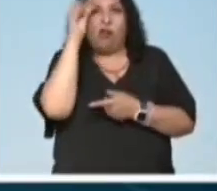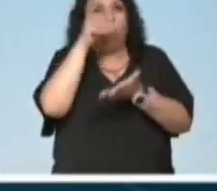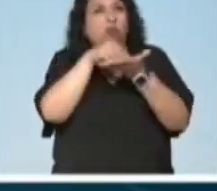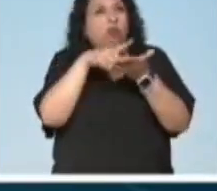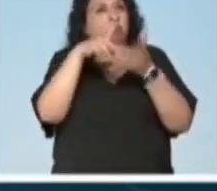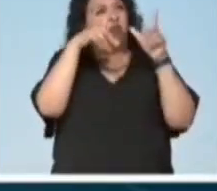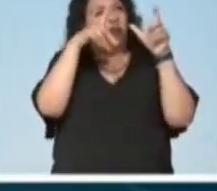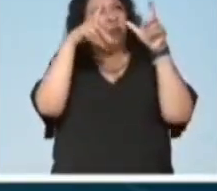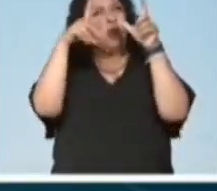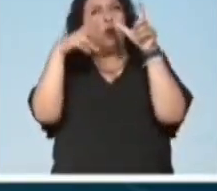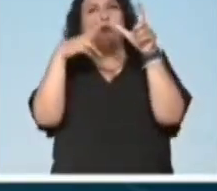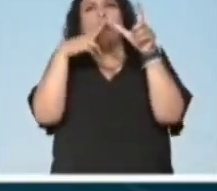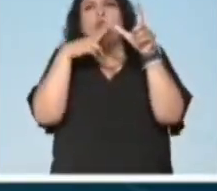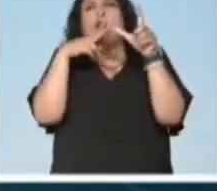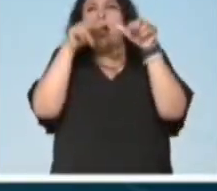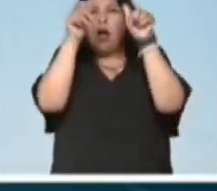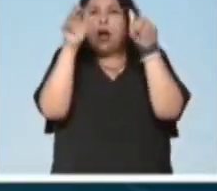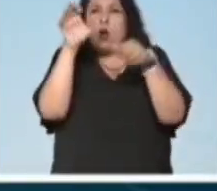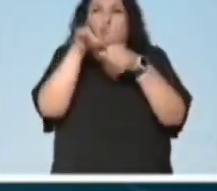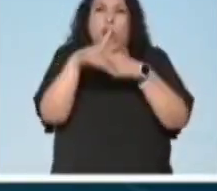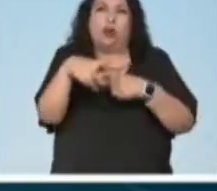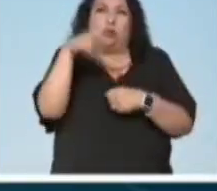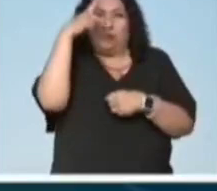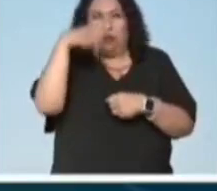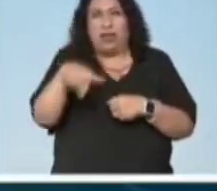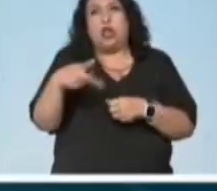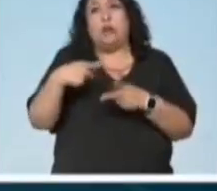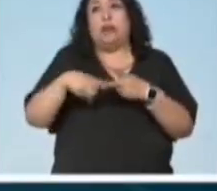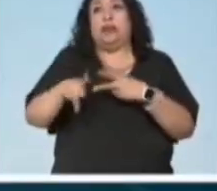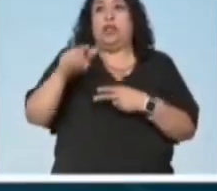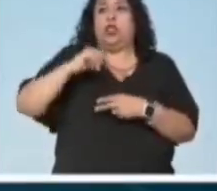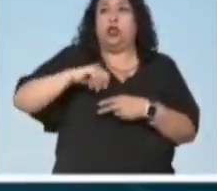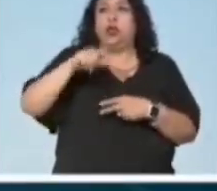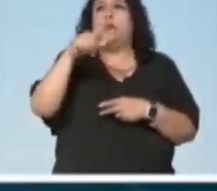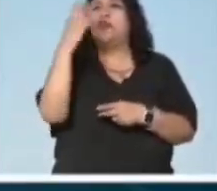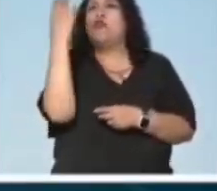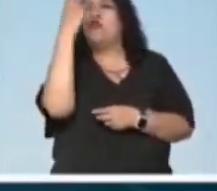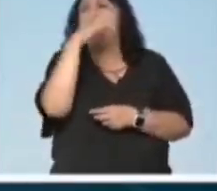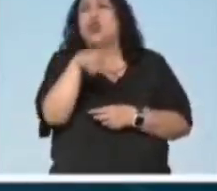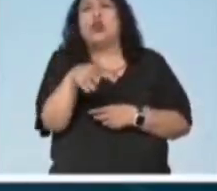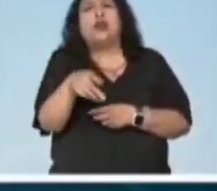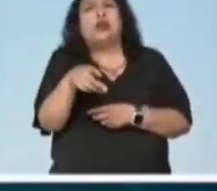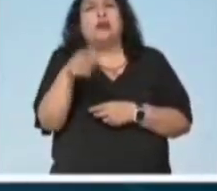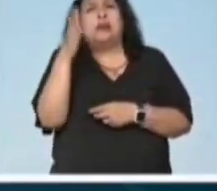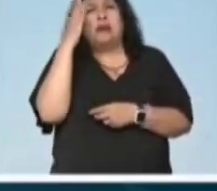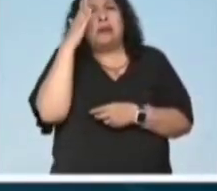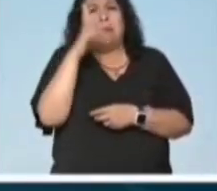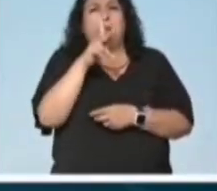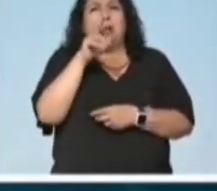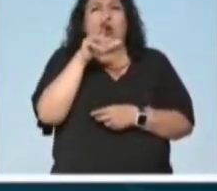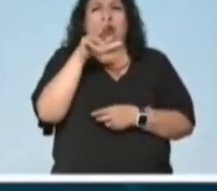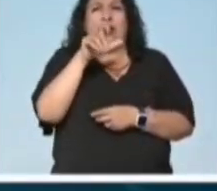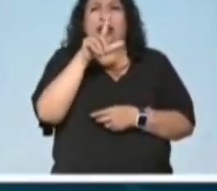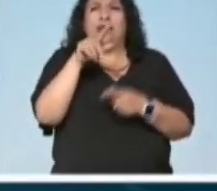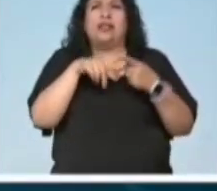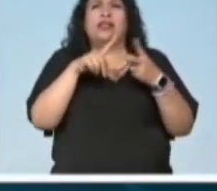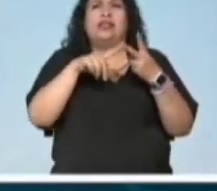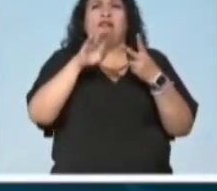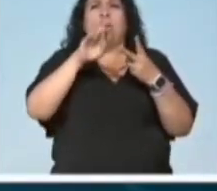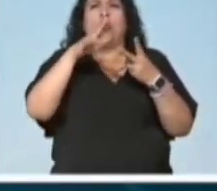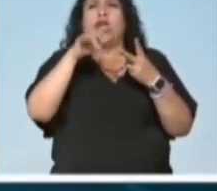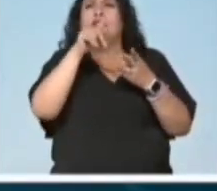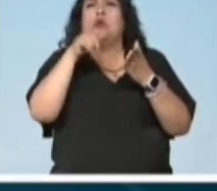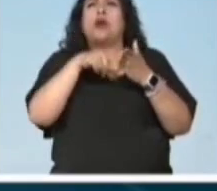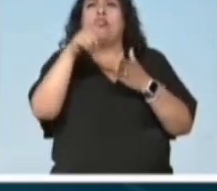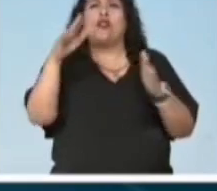registró todo el patrimonio artístico y cultural de México de principios de siglo hay una foto histórica de Paulina la vista por ejemplo de Jorge Luis Borges